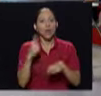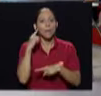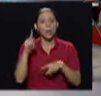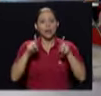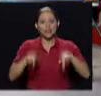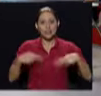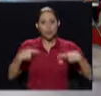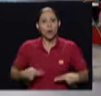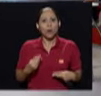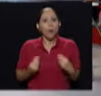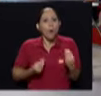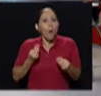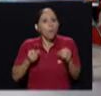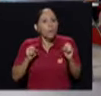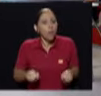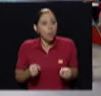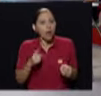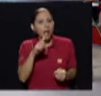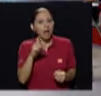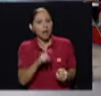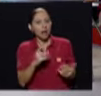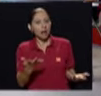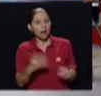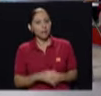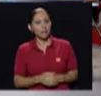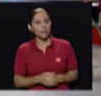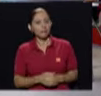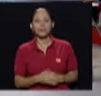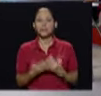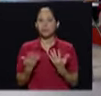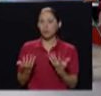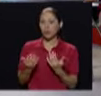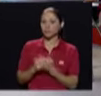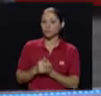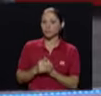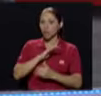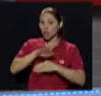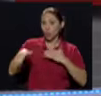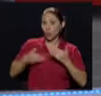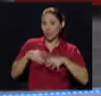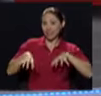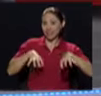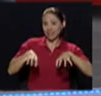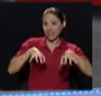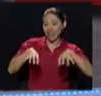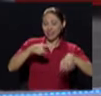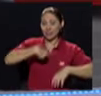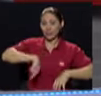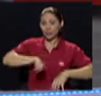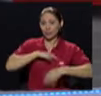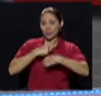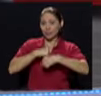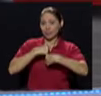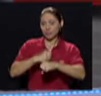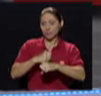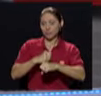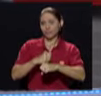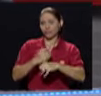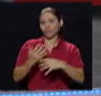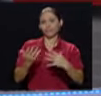el ser humano. ¿Cómo es eso posible? Bueno, todas las actividades que realizamos